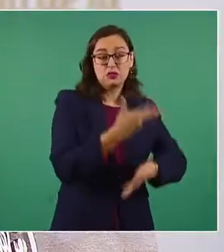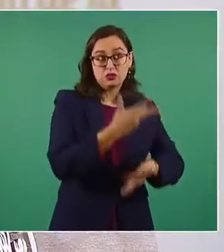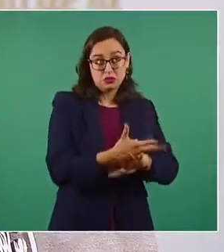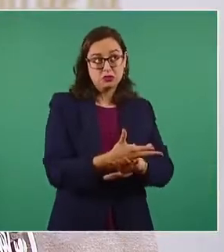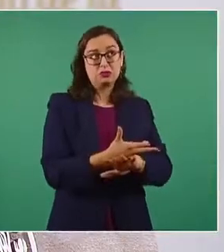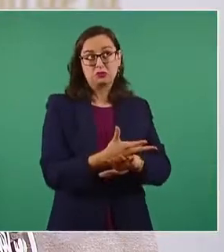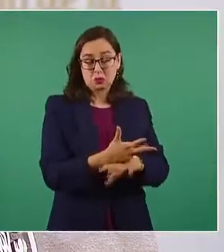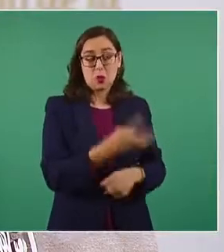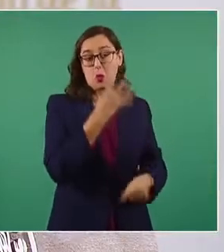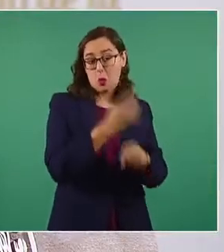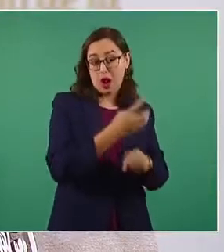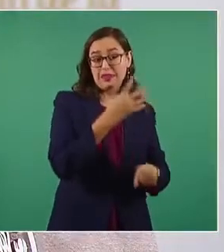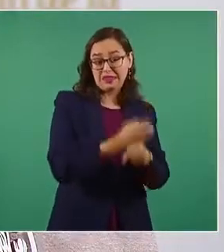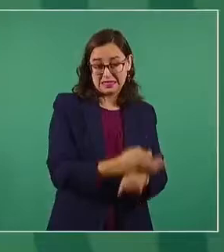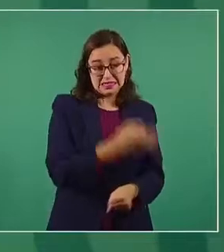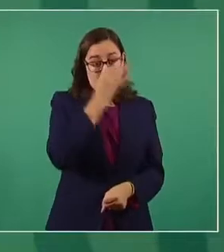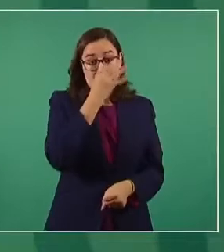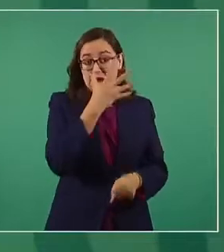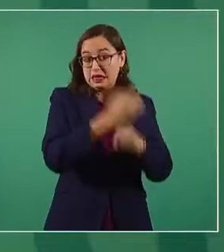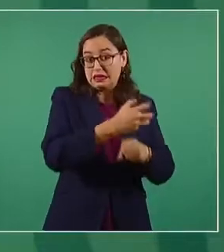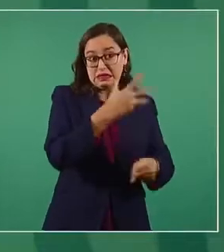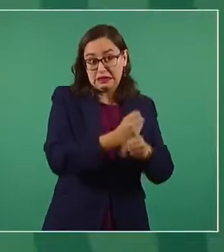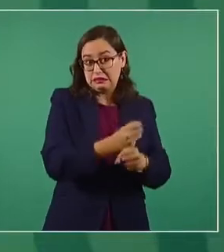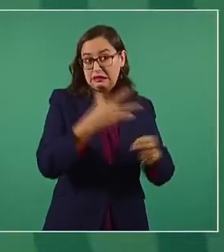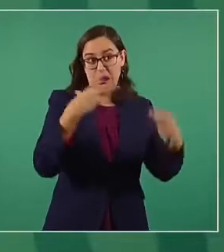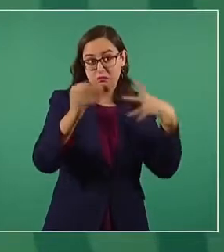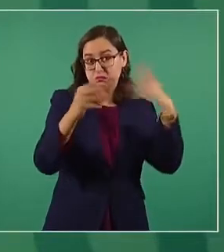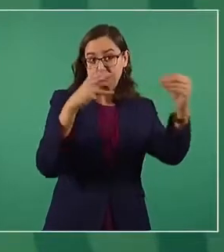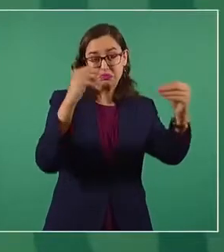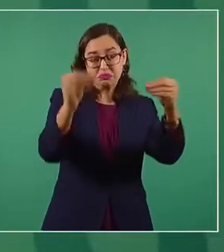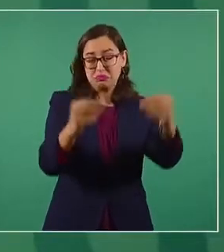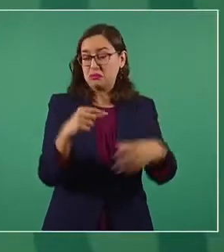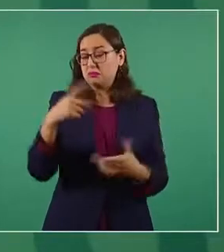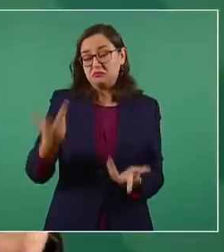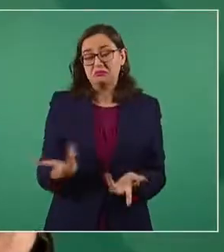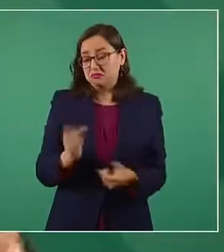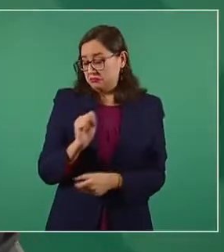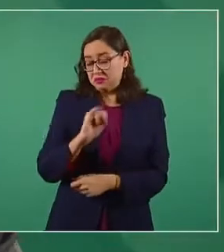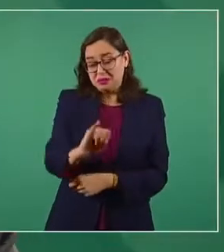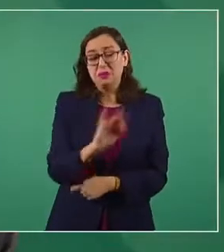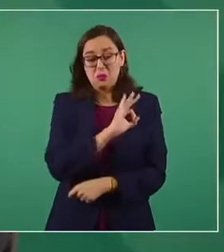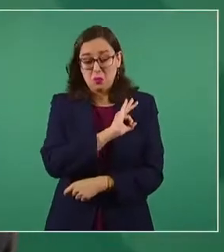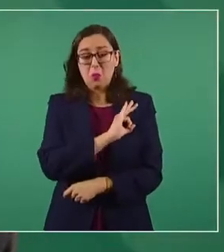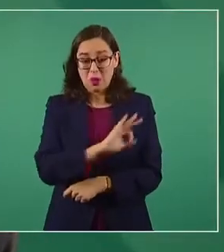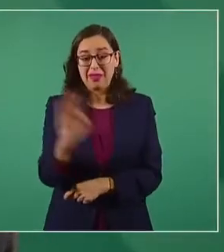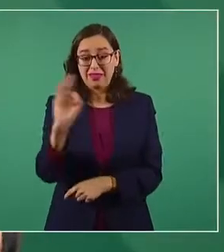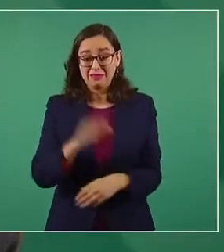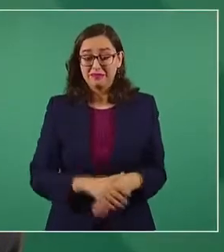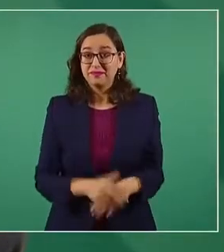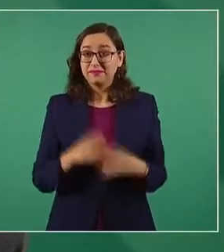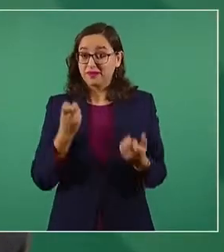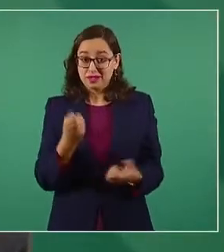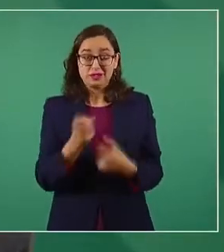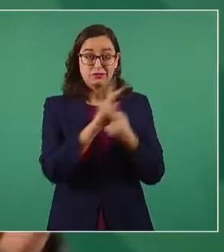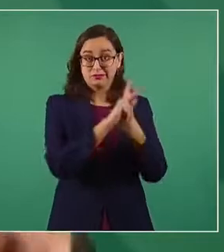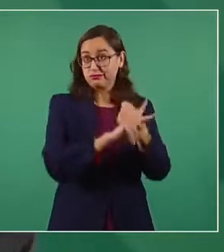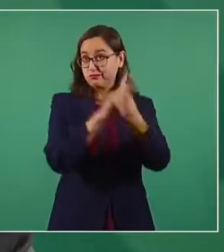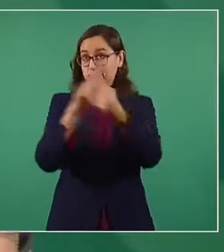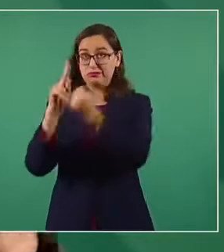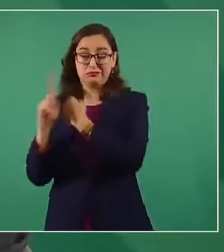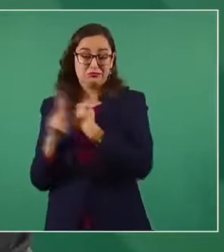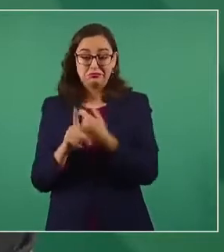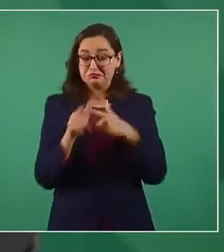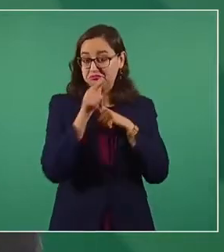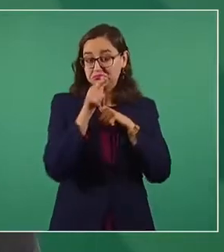también. Entonces, en todo momento puede ocurrir y por eso hay que estar muy al pendiente de lo que va ocurriendo en cada país, en cada momento. En